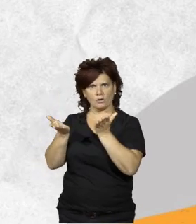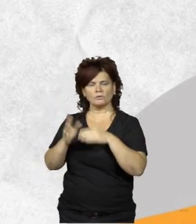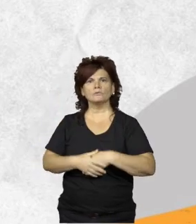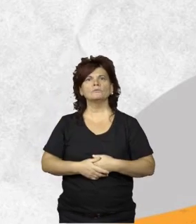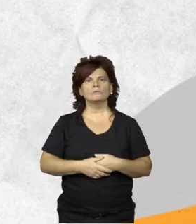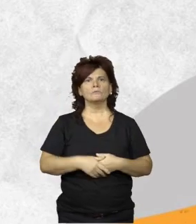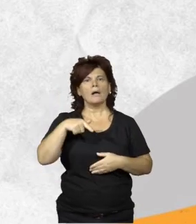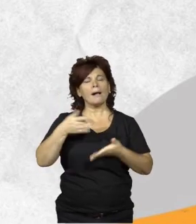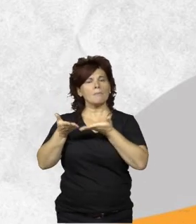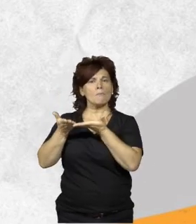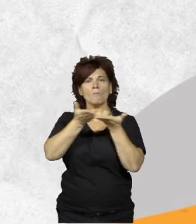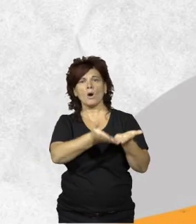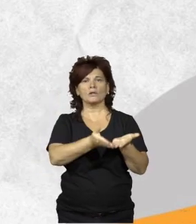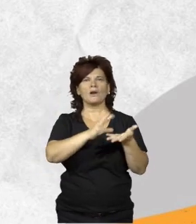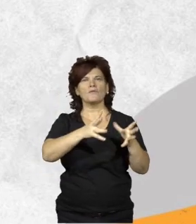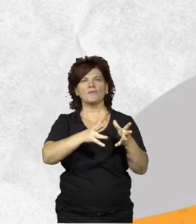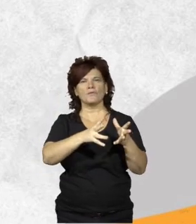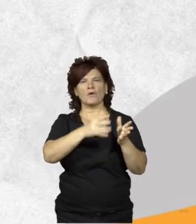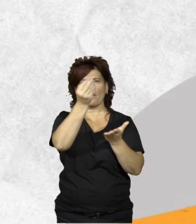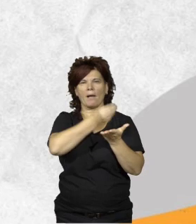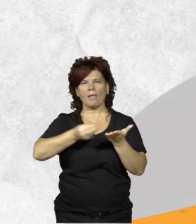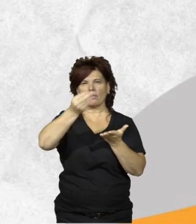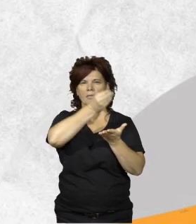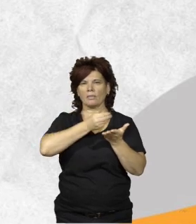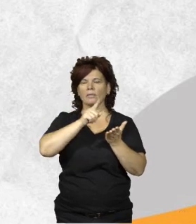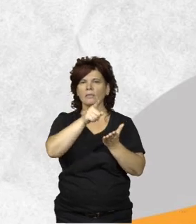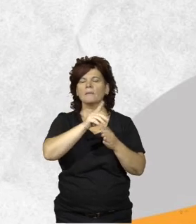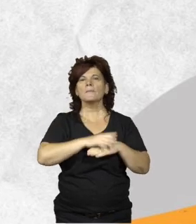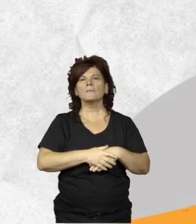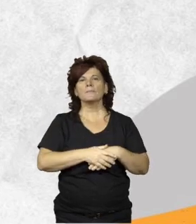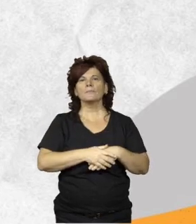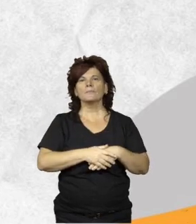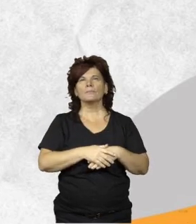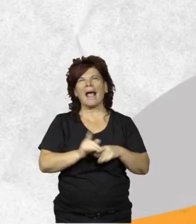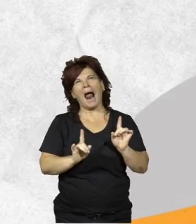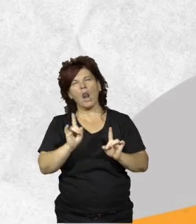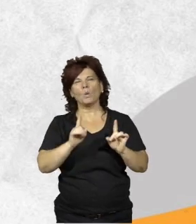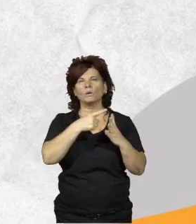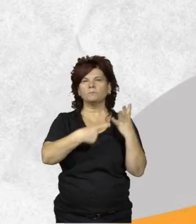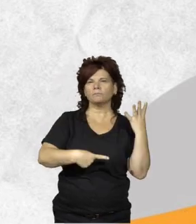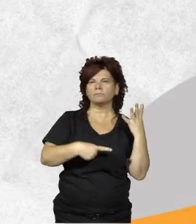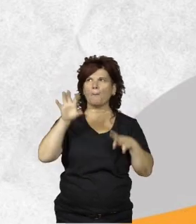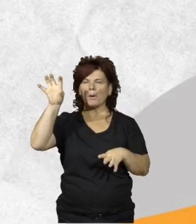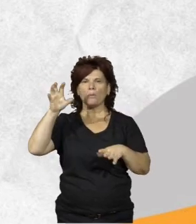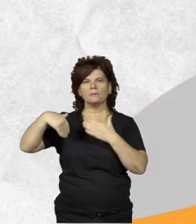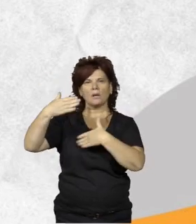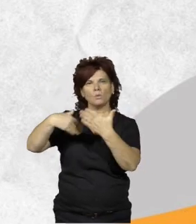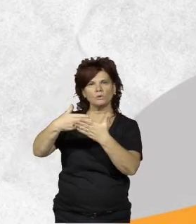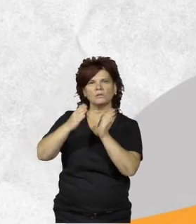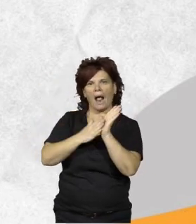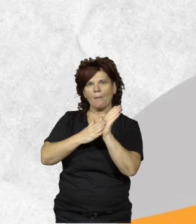Bueno, acá para mostrar gráficamente algunos de los documentos que utilizamos en la provincia, como por ejemplo el acta de